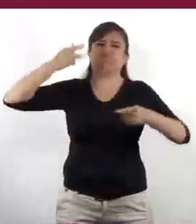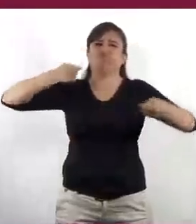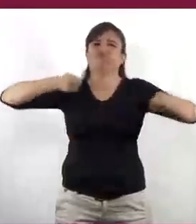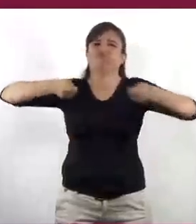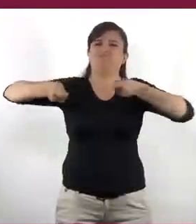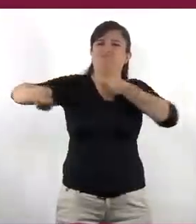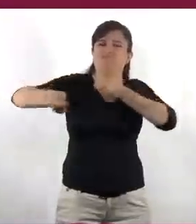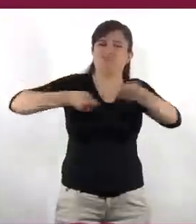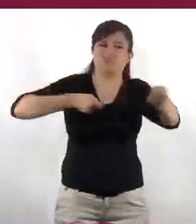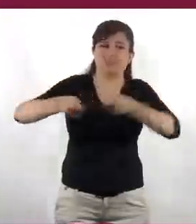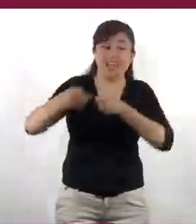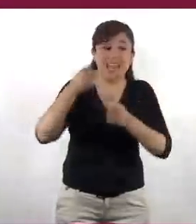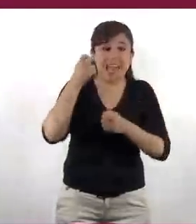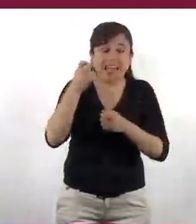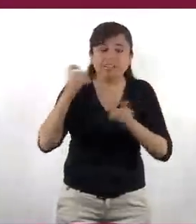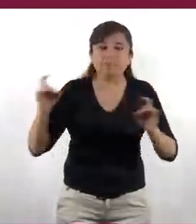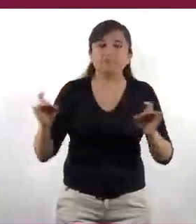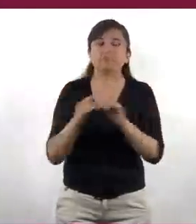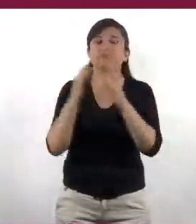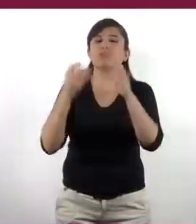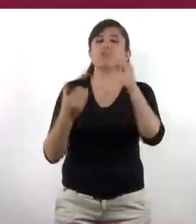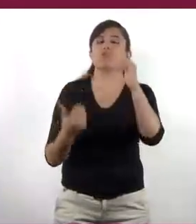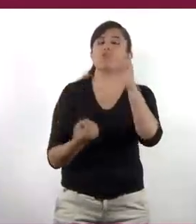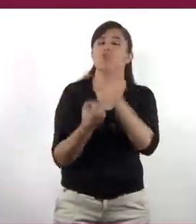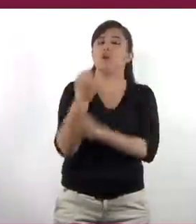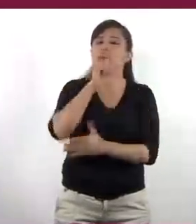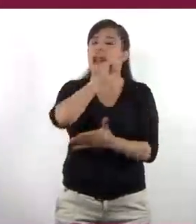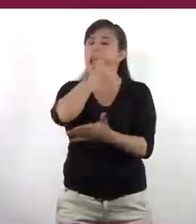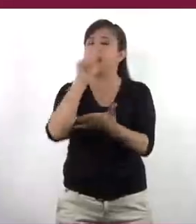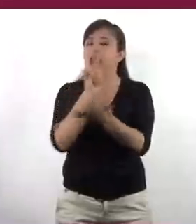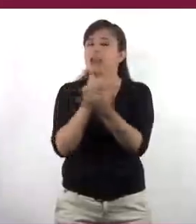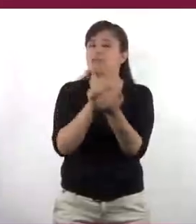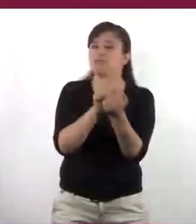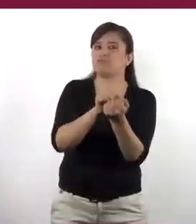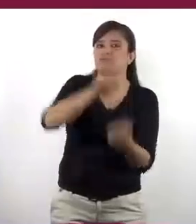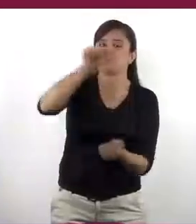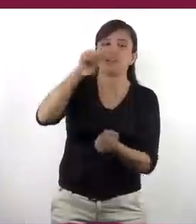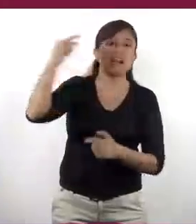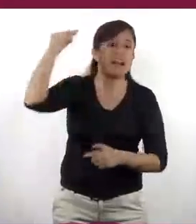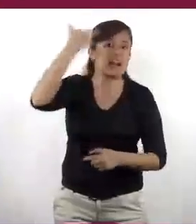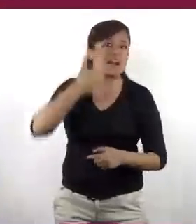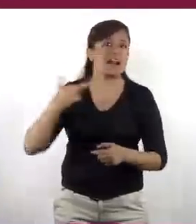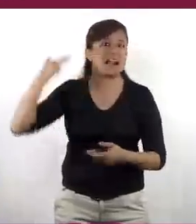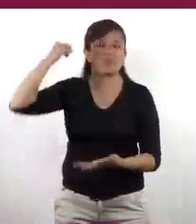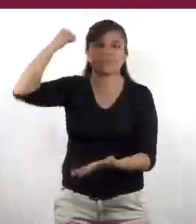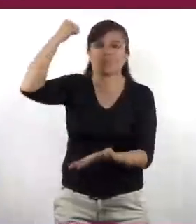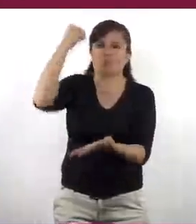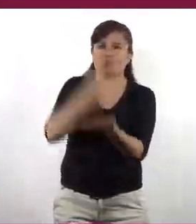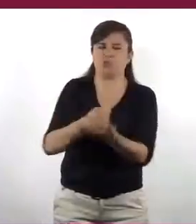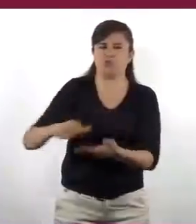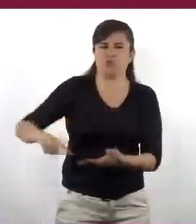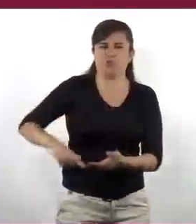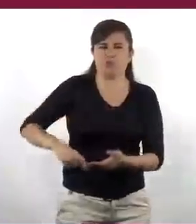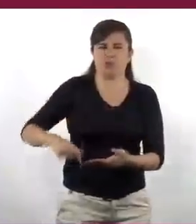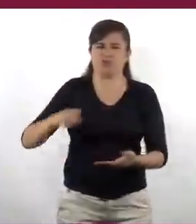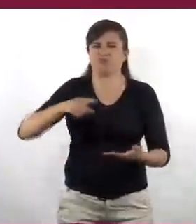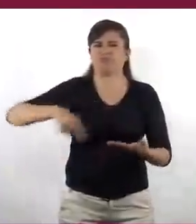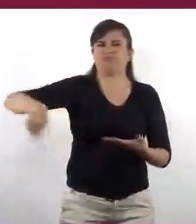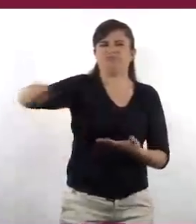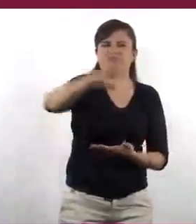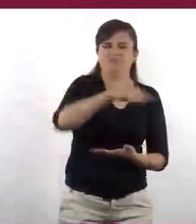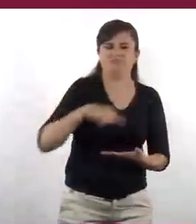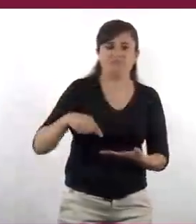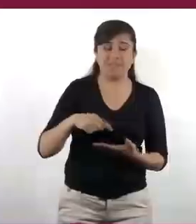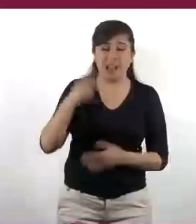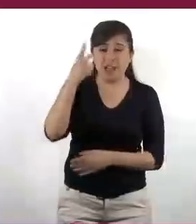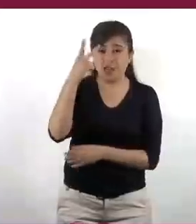la ausencia de una constitución o de leyes a la que el rey se tuviera que sujetar en su gobierno. Durante los